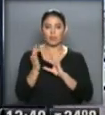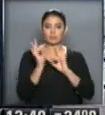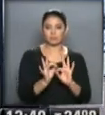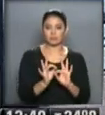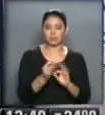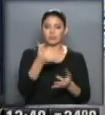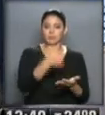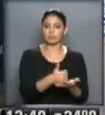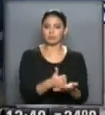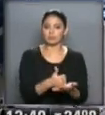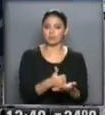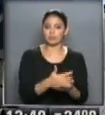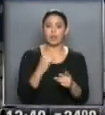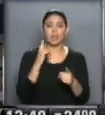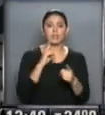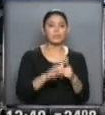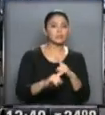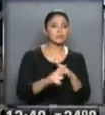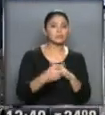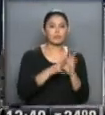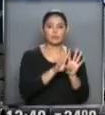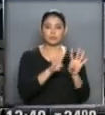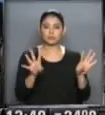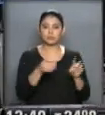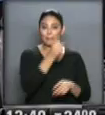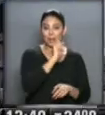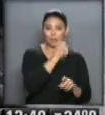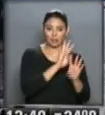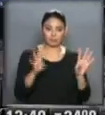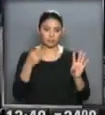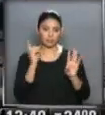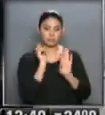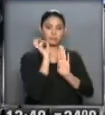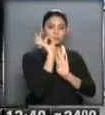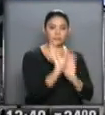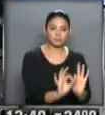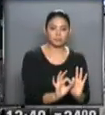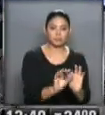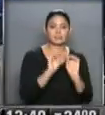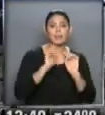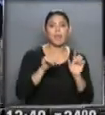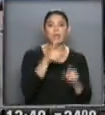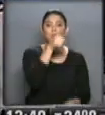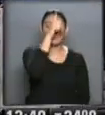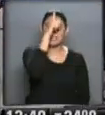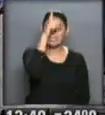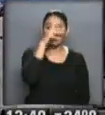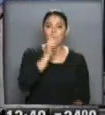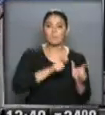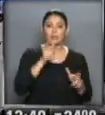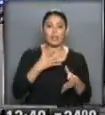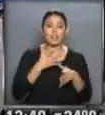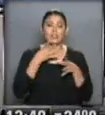hizo presente en el lugar. Atravesó el vallado de medios, que estamos aquí presentes, también el cordón policial y de personal de defensa